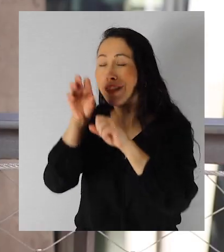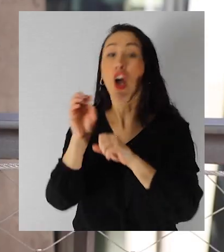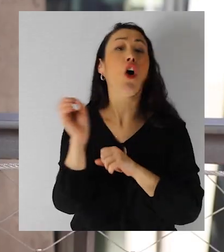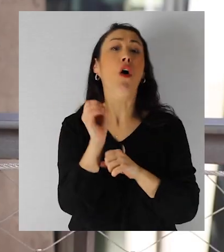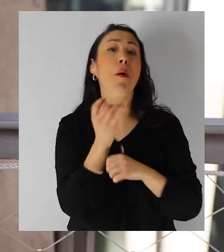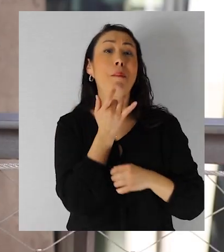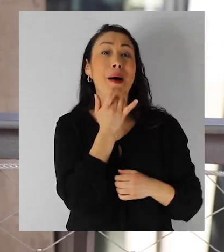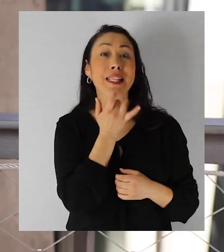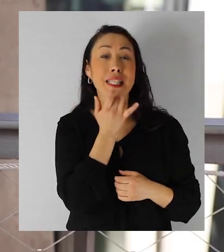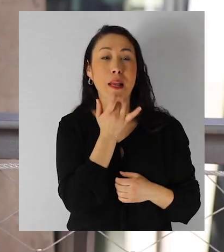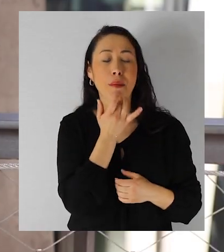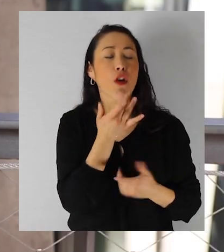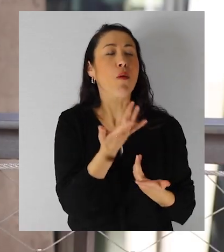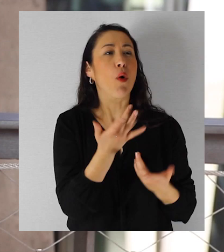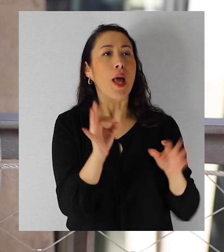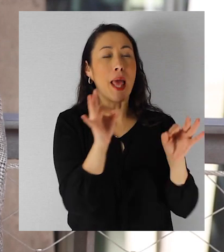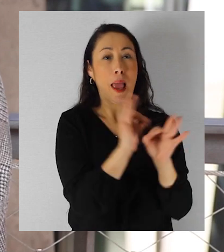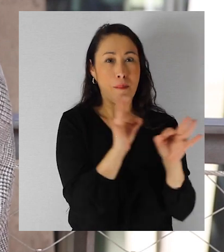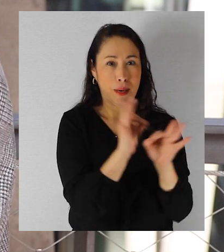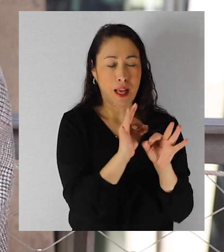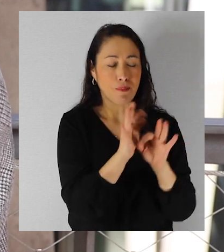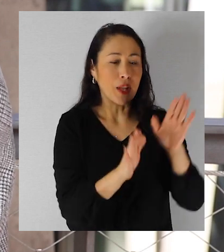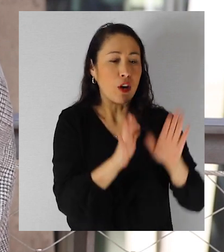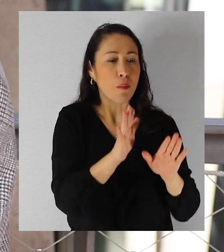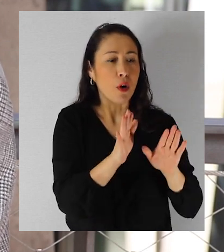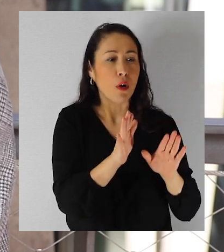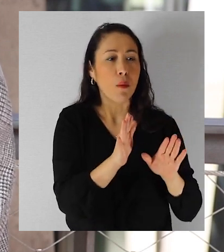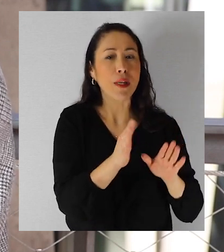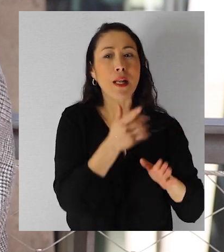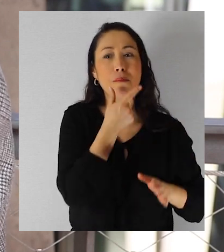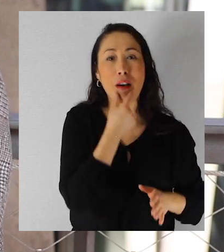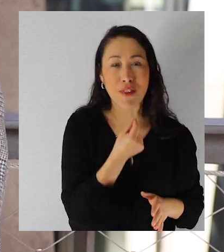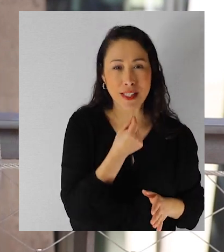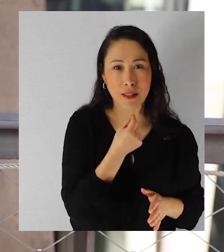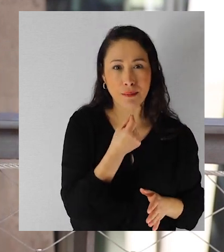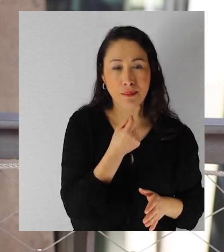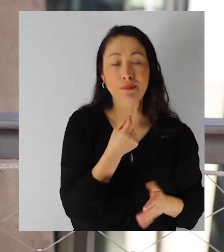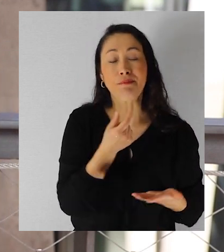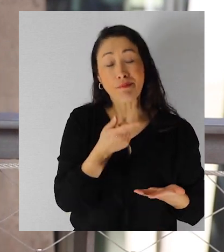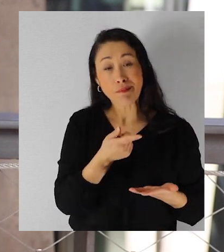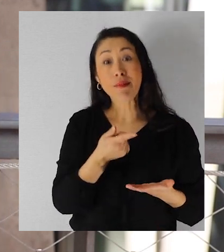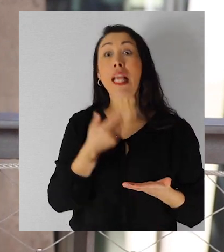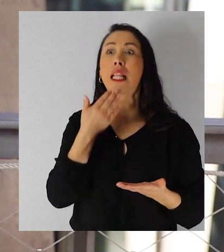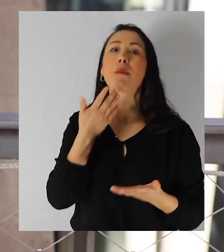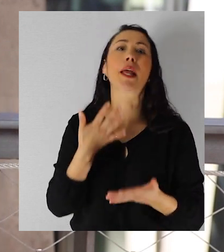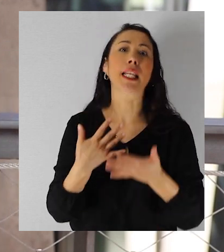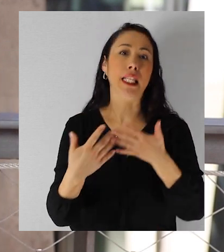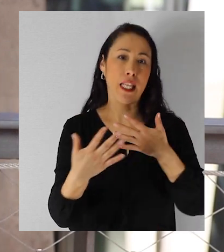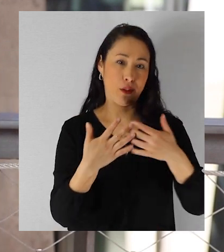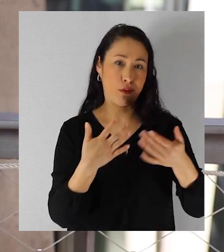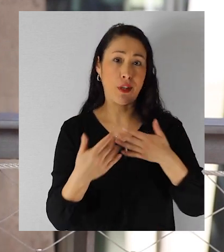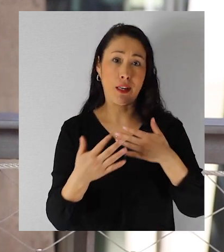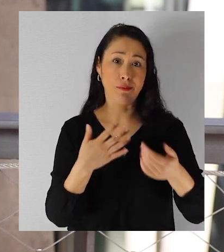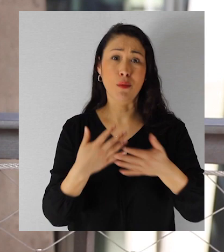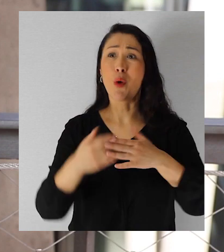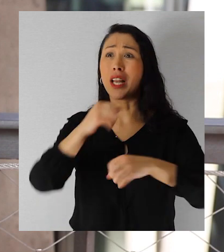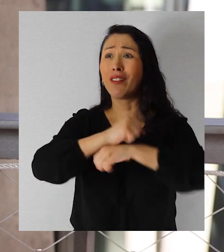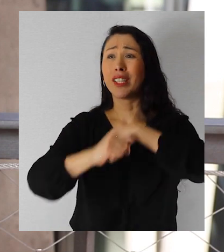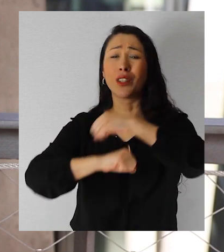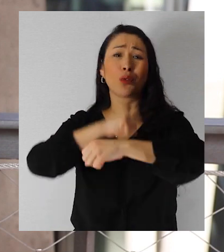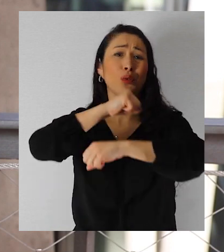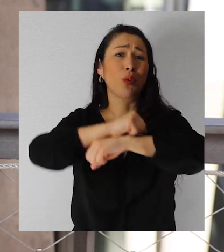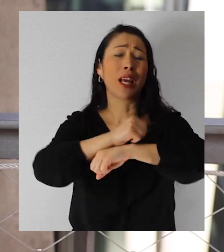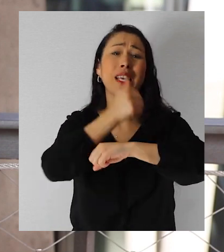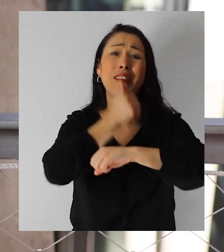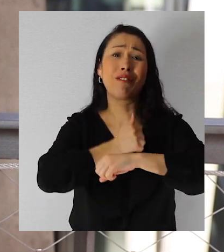la manera, digamos, que se explican las cosas, también uno podría hacerlo de manera más sencilla. Y por supuesto que en la parte natural hay una falta de infraestructura muchas veces